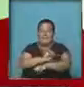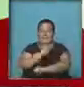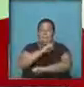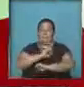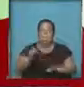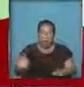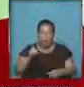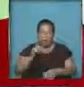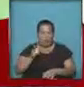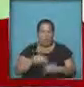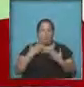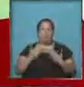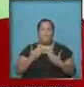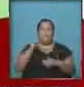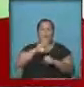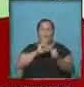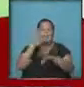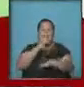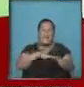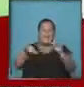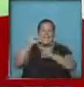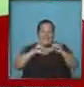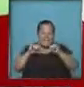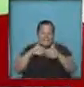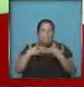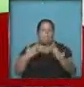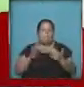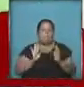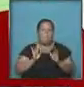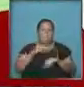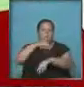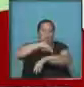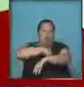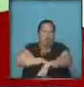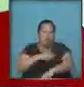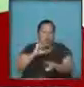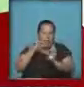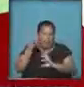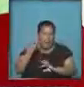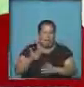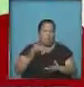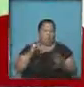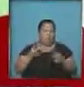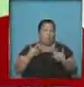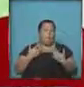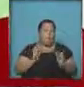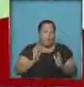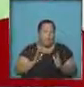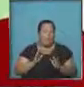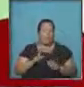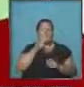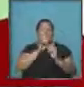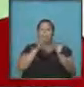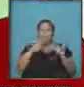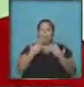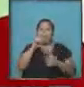quemadura, ¿no? Puede empeorar la quemadura, puede producir una quemadura química, puede profundizar la quemadura y, ¿por qué no también, si no estaba